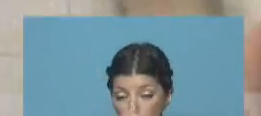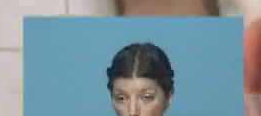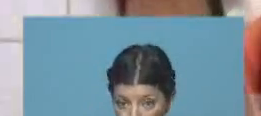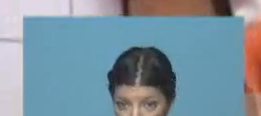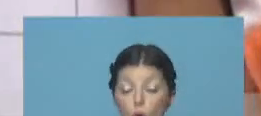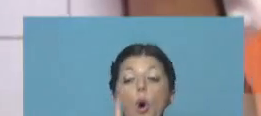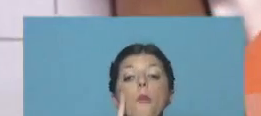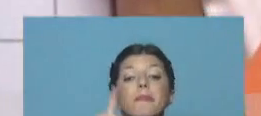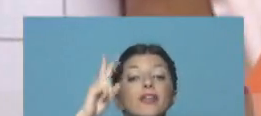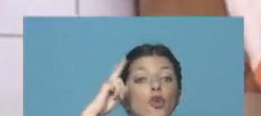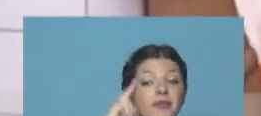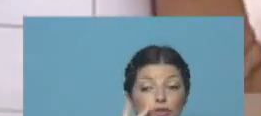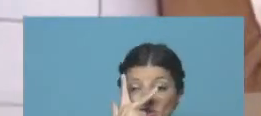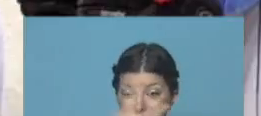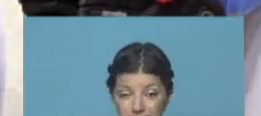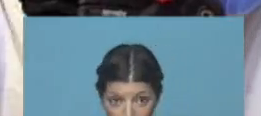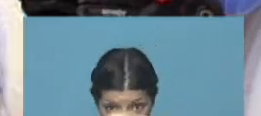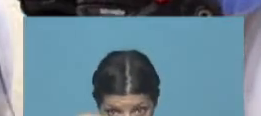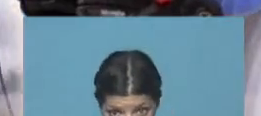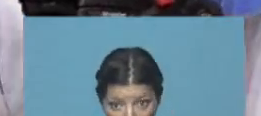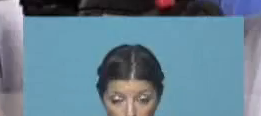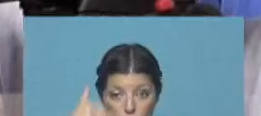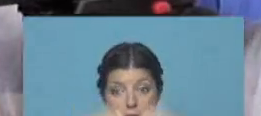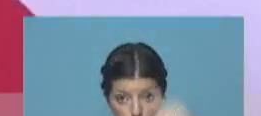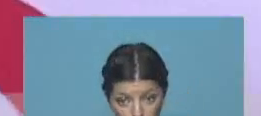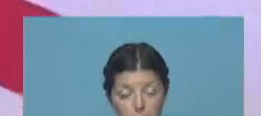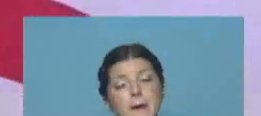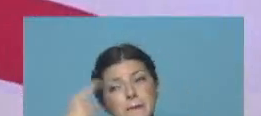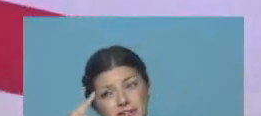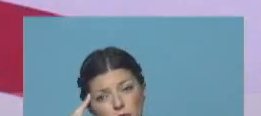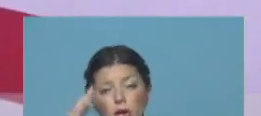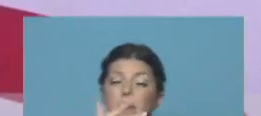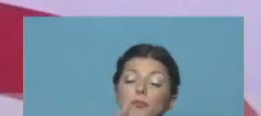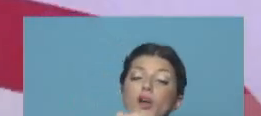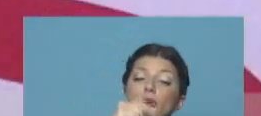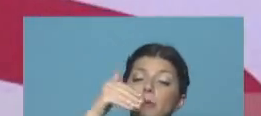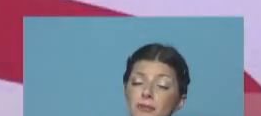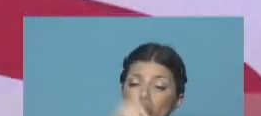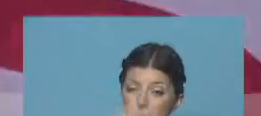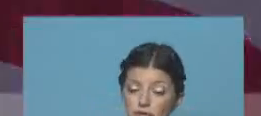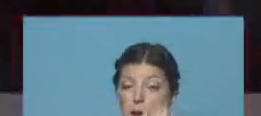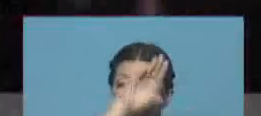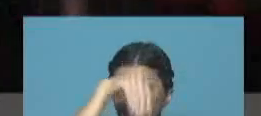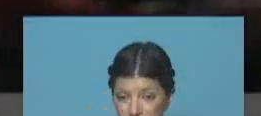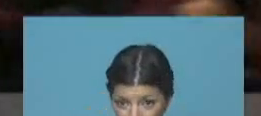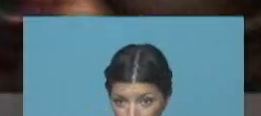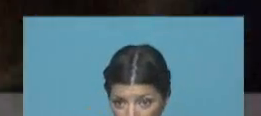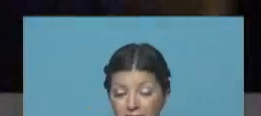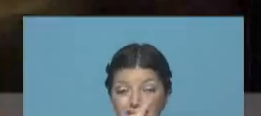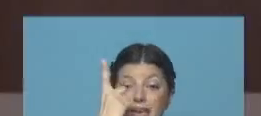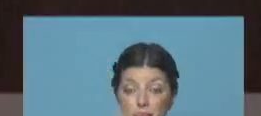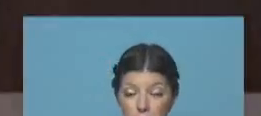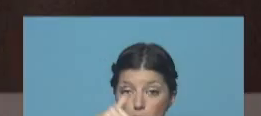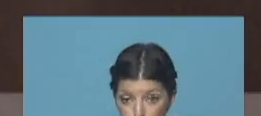de 1.933 centros de votación, previendo que al menos 14 millones de personas participarán de la jornada, que incluye